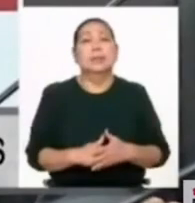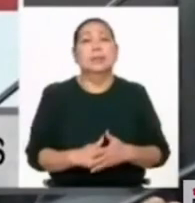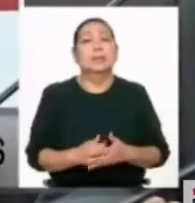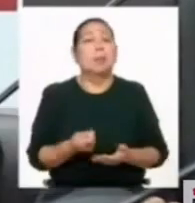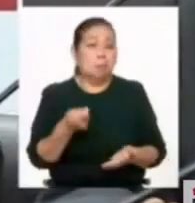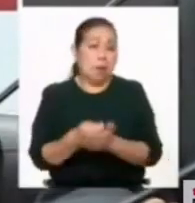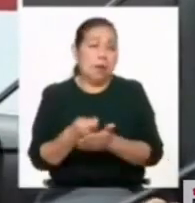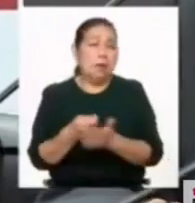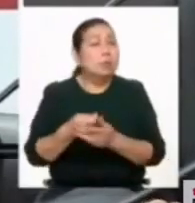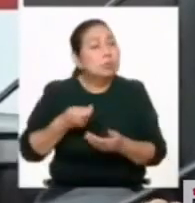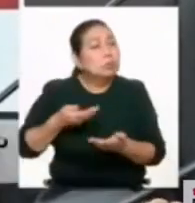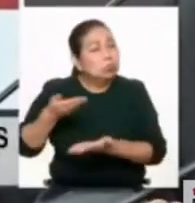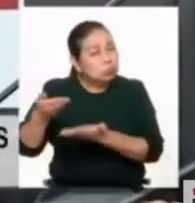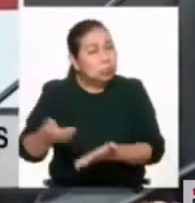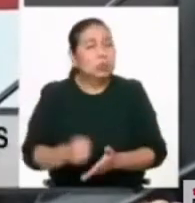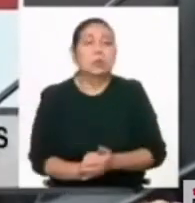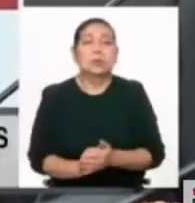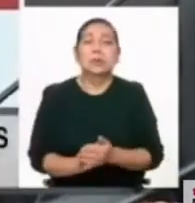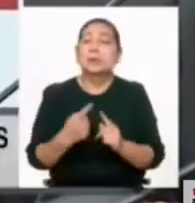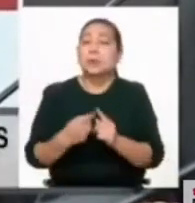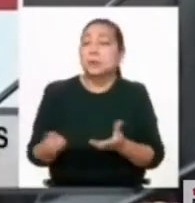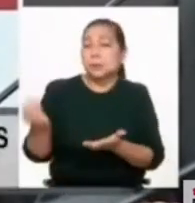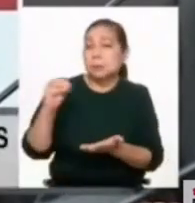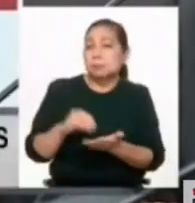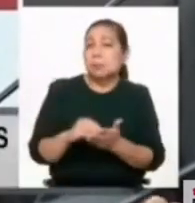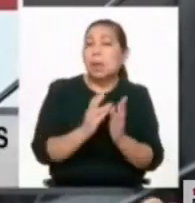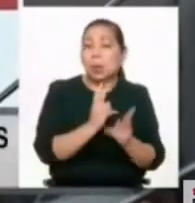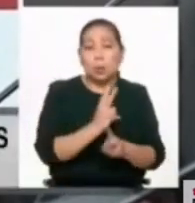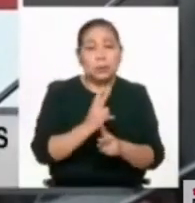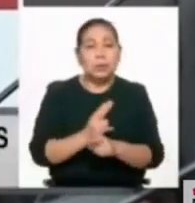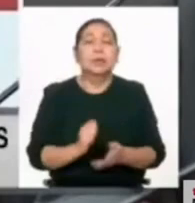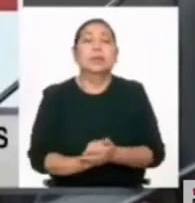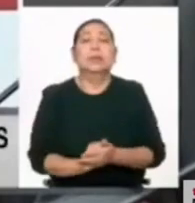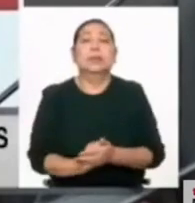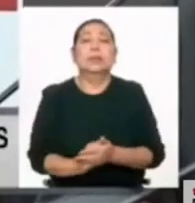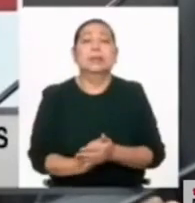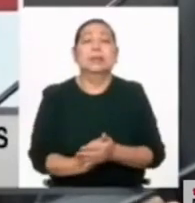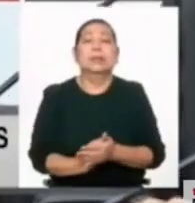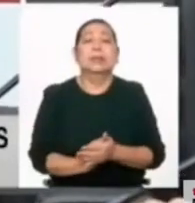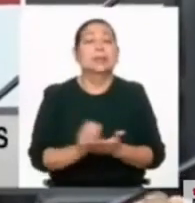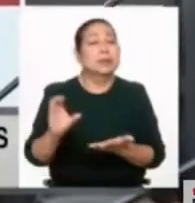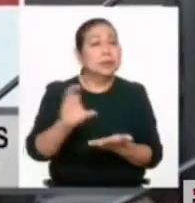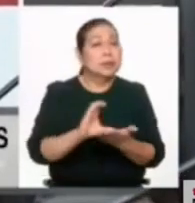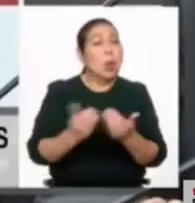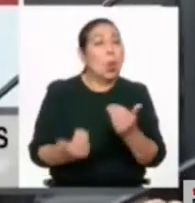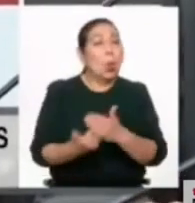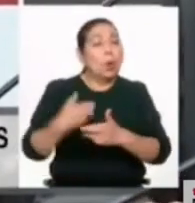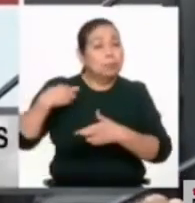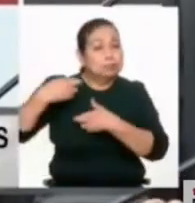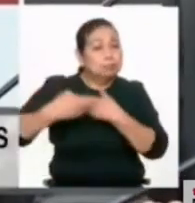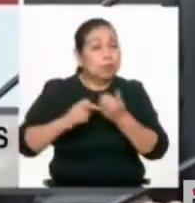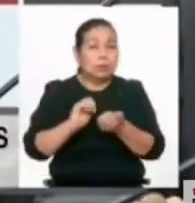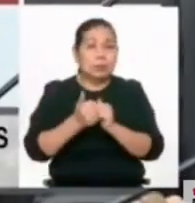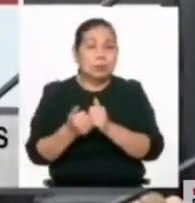en este financiamiento. Una medida adicional es la creación del Centro de Innovación